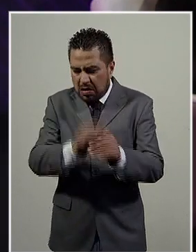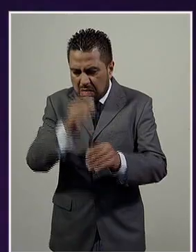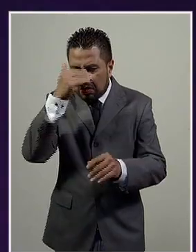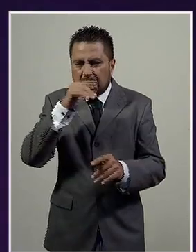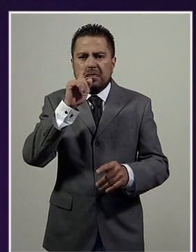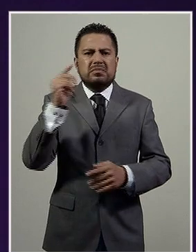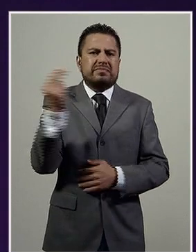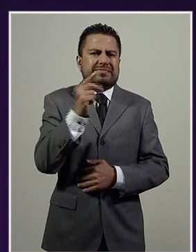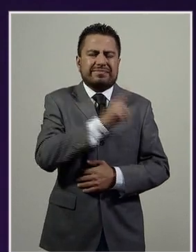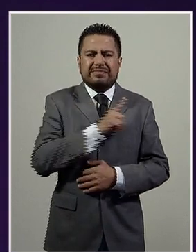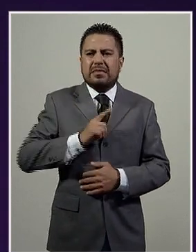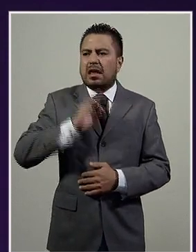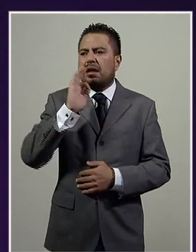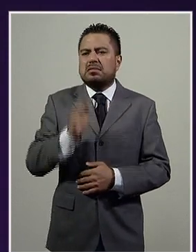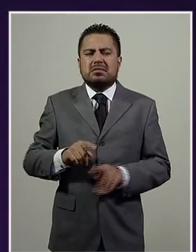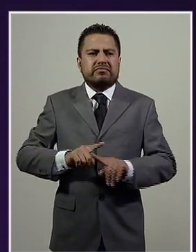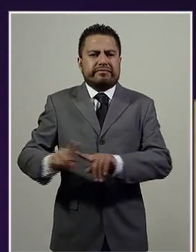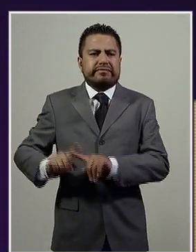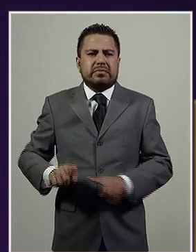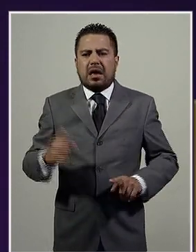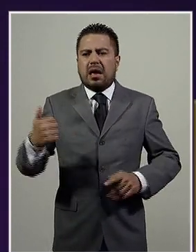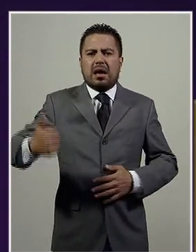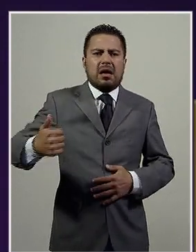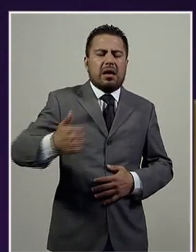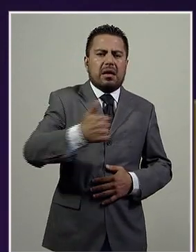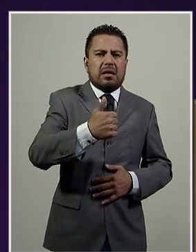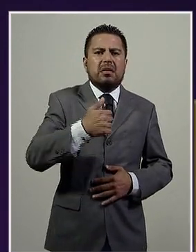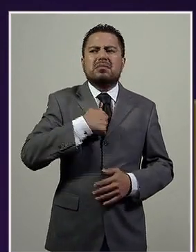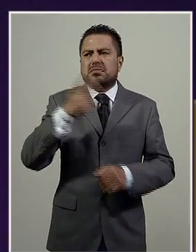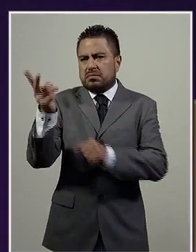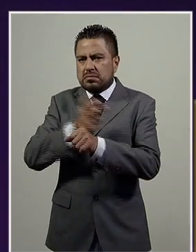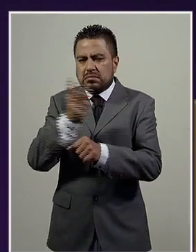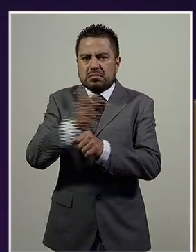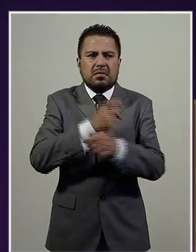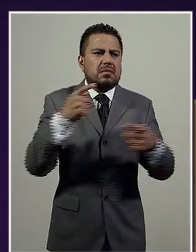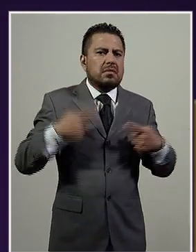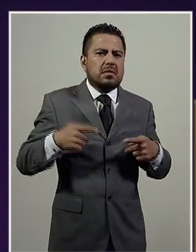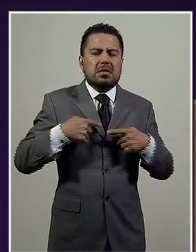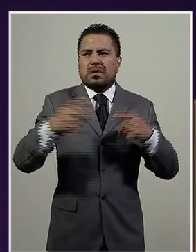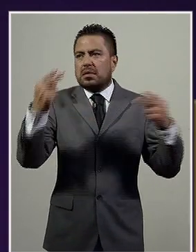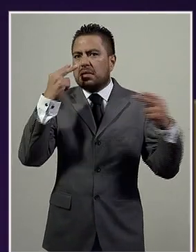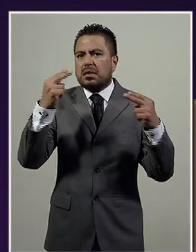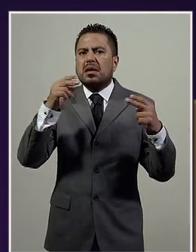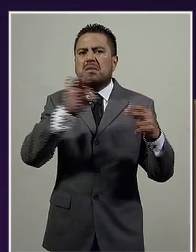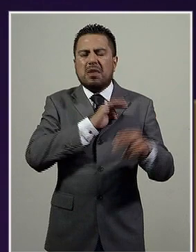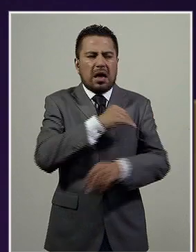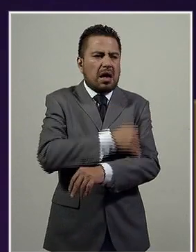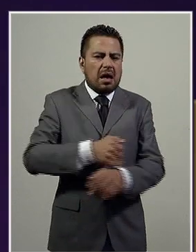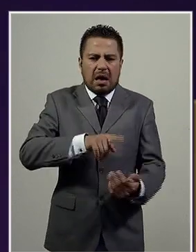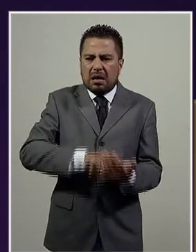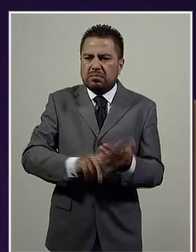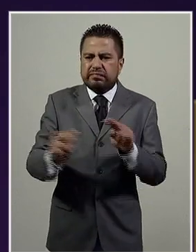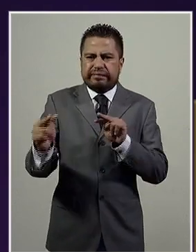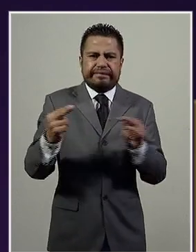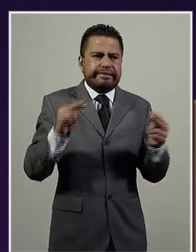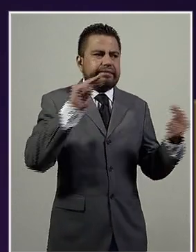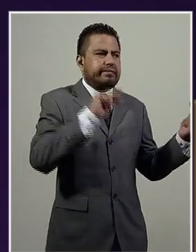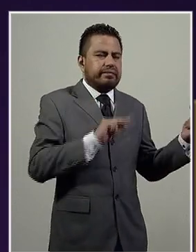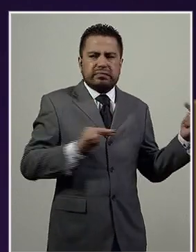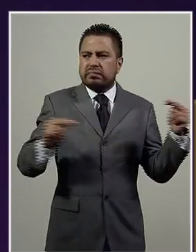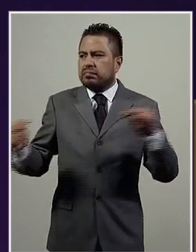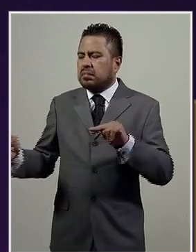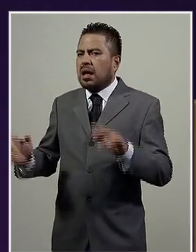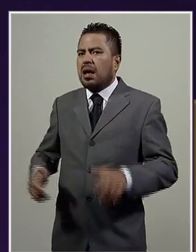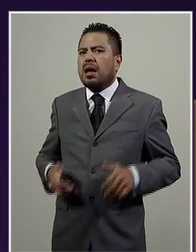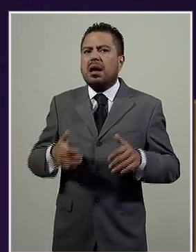Debemos de aceptarnos con nuestras diferencias y pues los invito a las personas que nos estén viendo a que se vean entre su familia, ¿no? Que se vean en su calle, que se